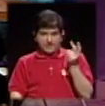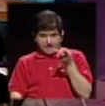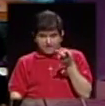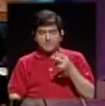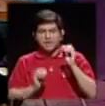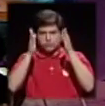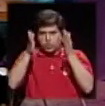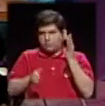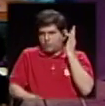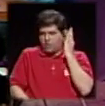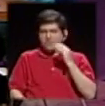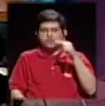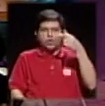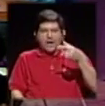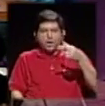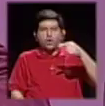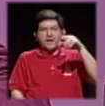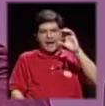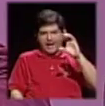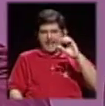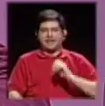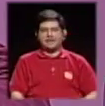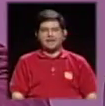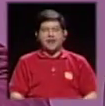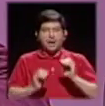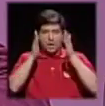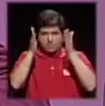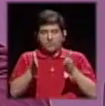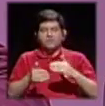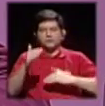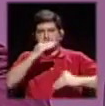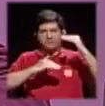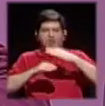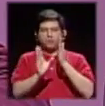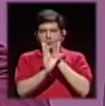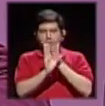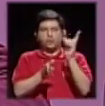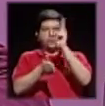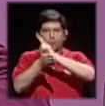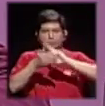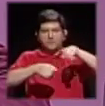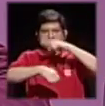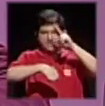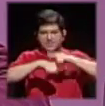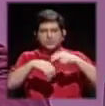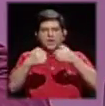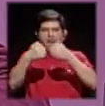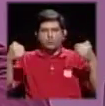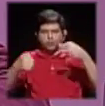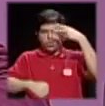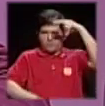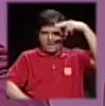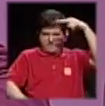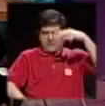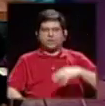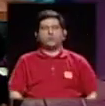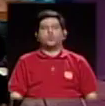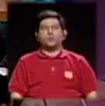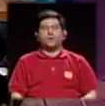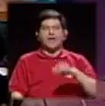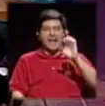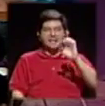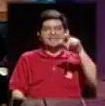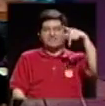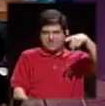la profesora Gloria Careaga, ella es profesora de la Facultad de Psicología de la Universidad Nacional Autónoma de México, y